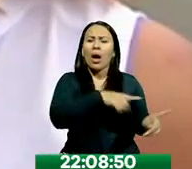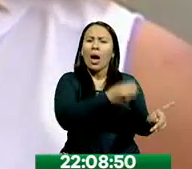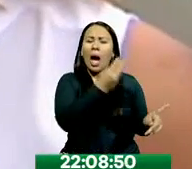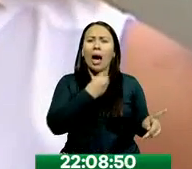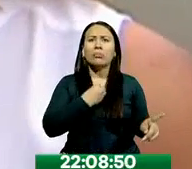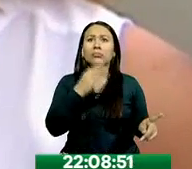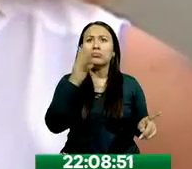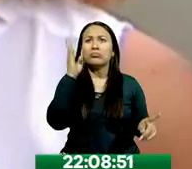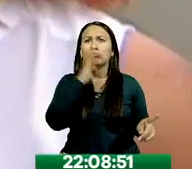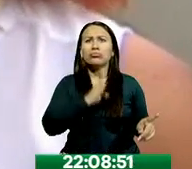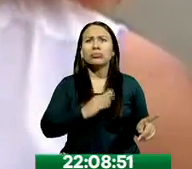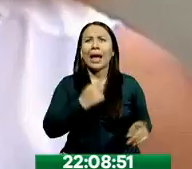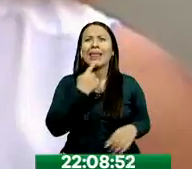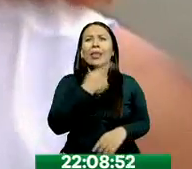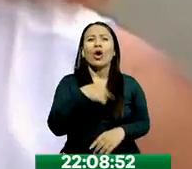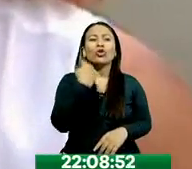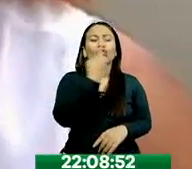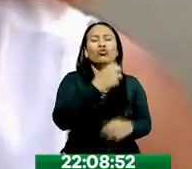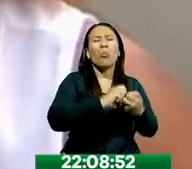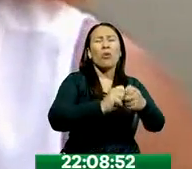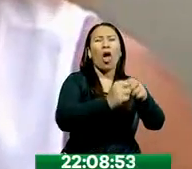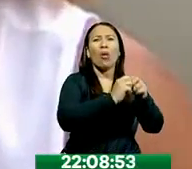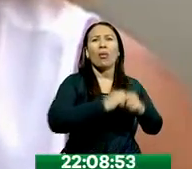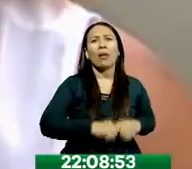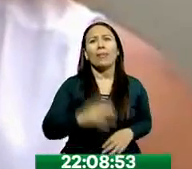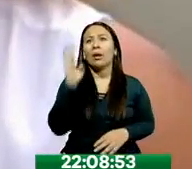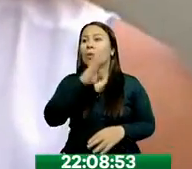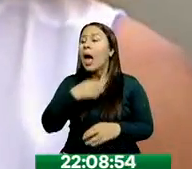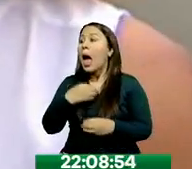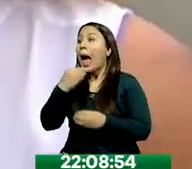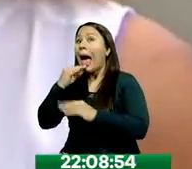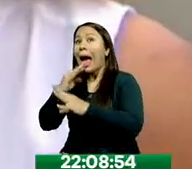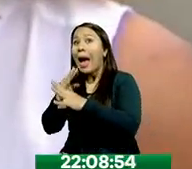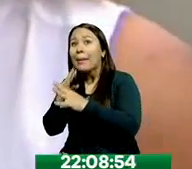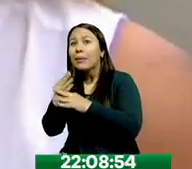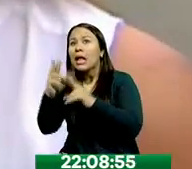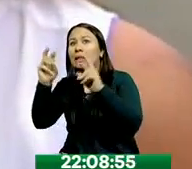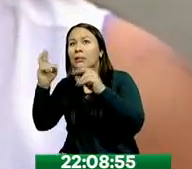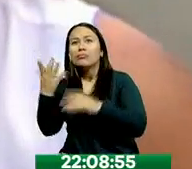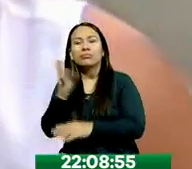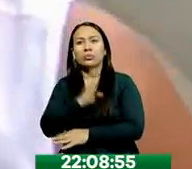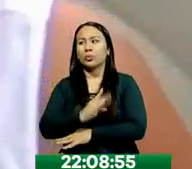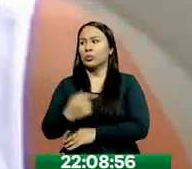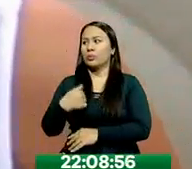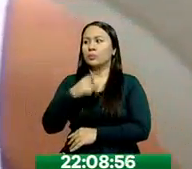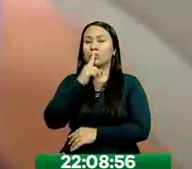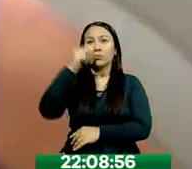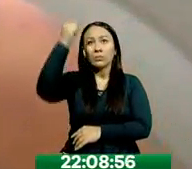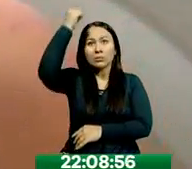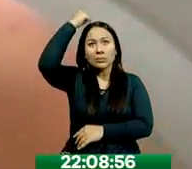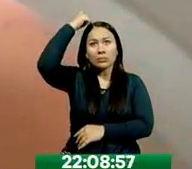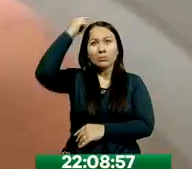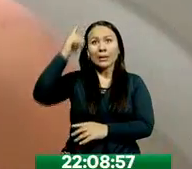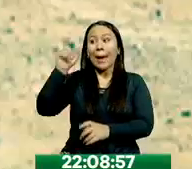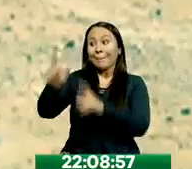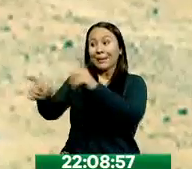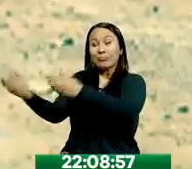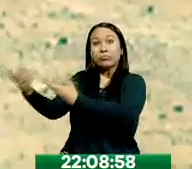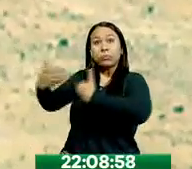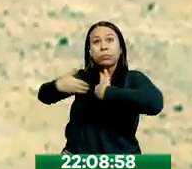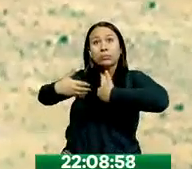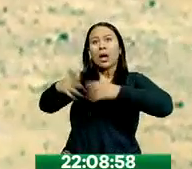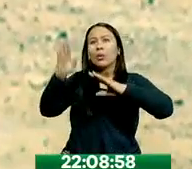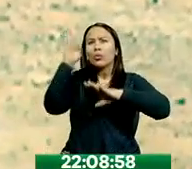siempre me decía que tenía problemas pero nunca nunca llegó el caso a decirme que estaban amenazados de nadie